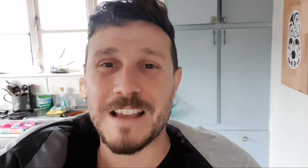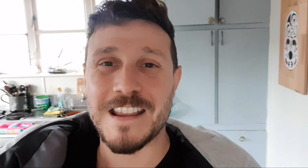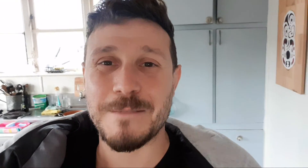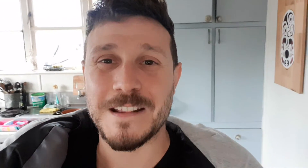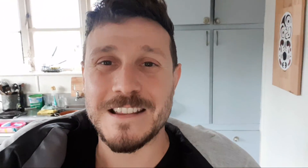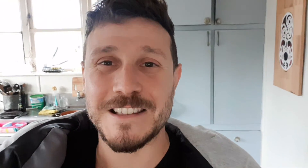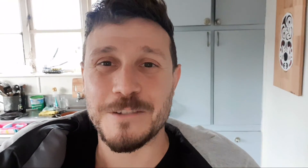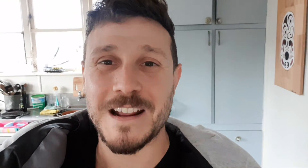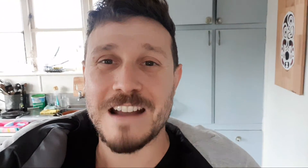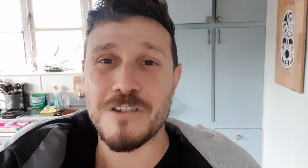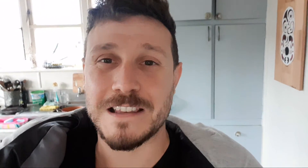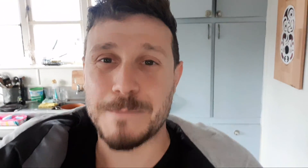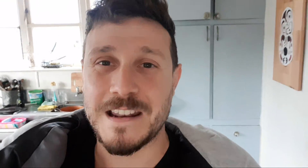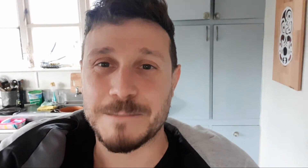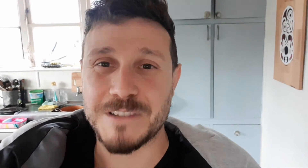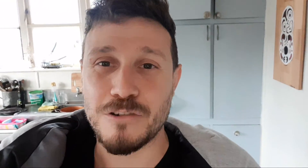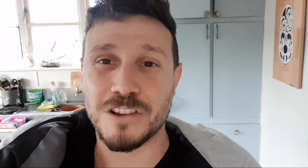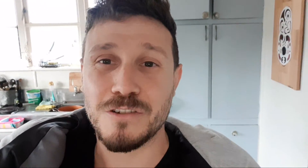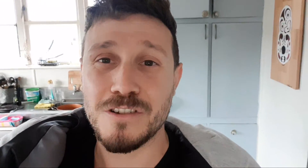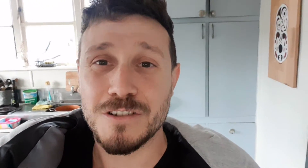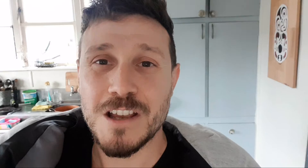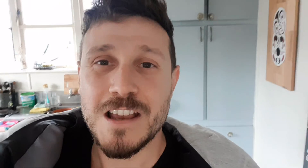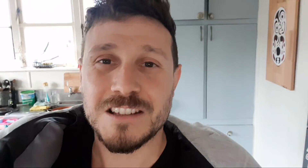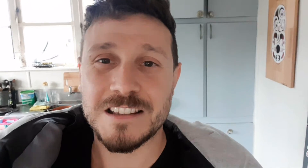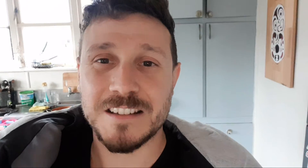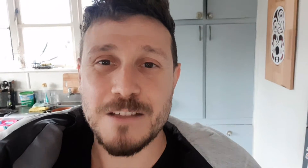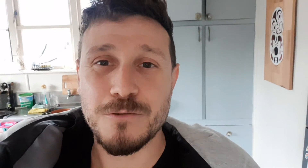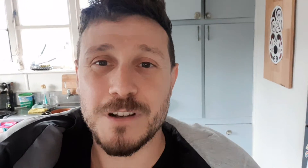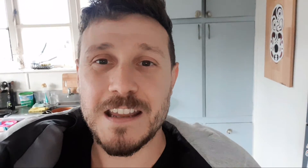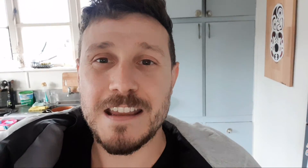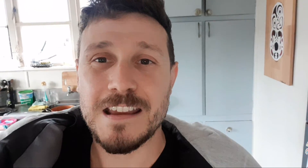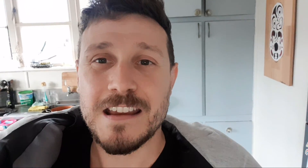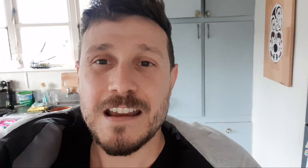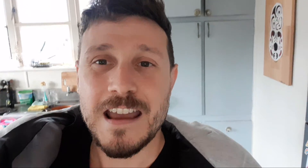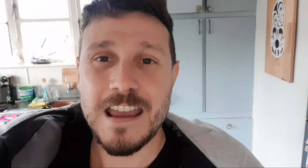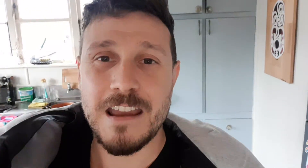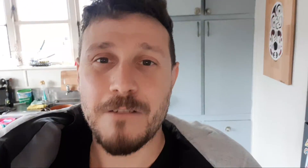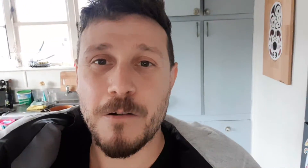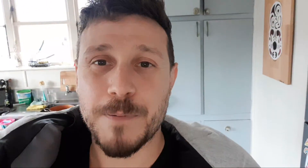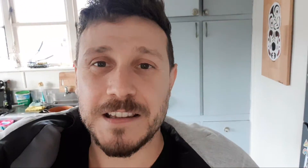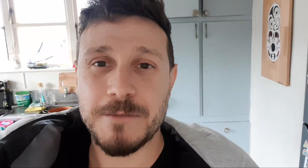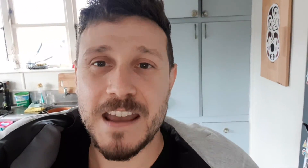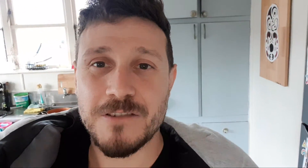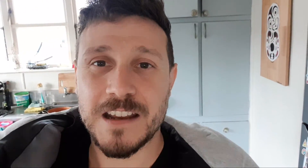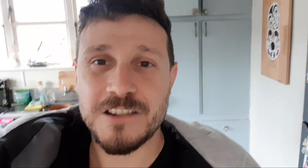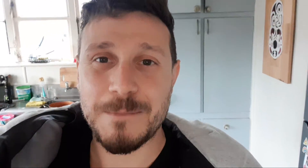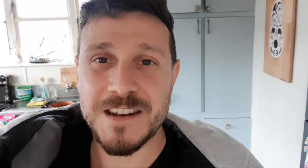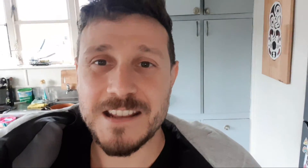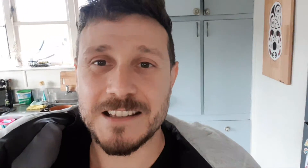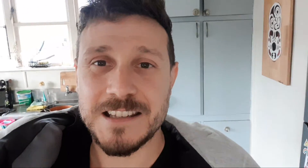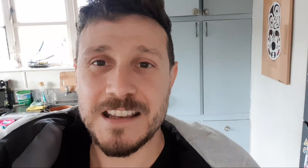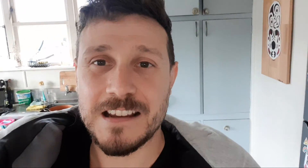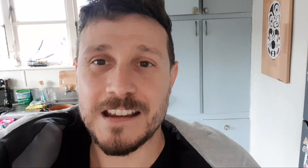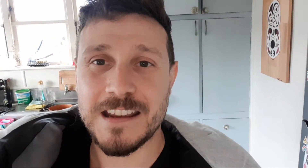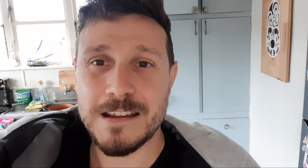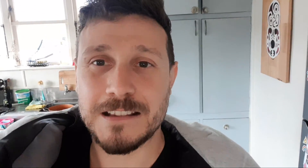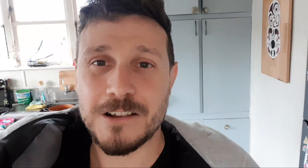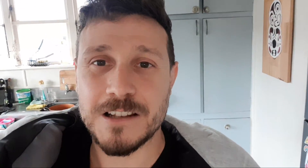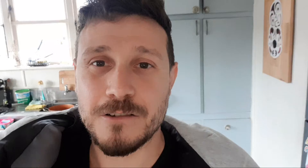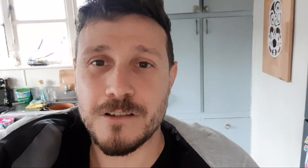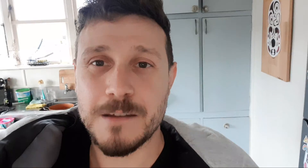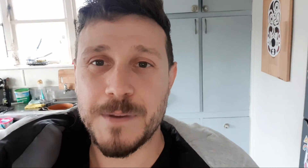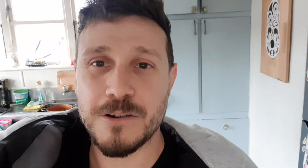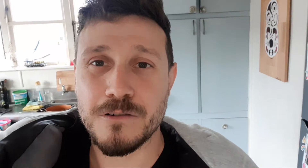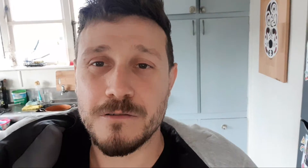Bueno, a ver qué me están diciendo por acá. Voy a mandar saludos a todos. Ya traduje. Vamos, Plenty Bay, un genio la ministra, sí. ¿En qué